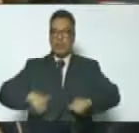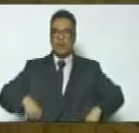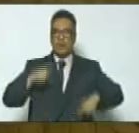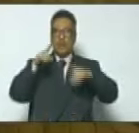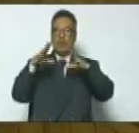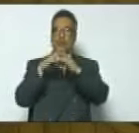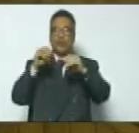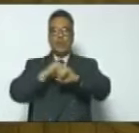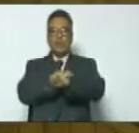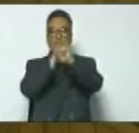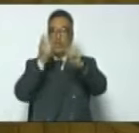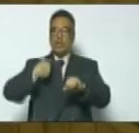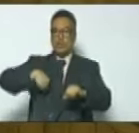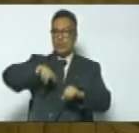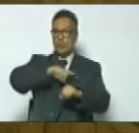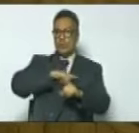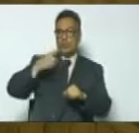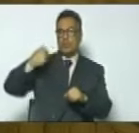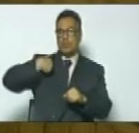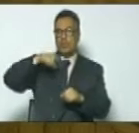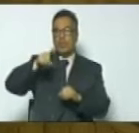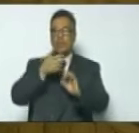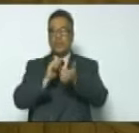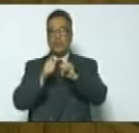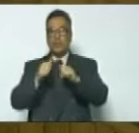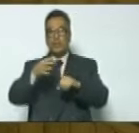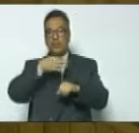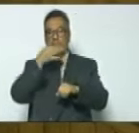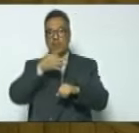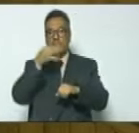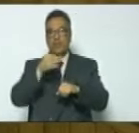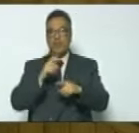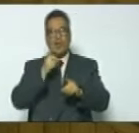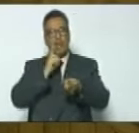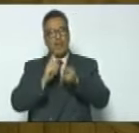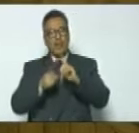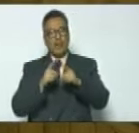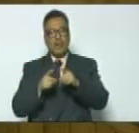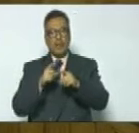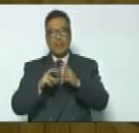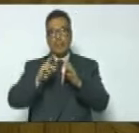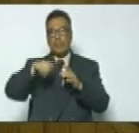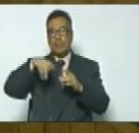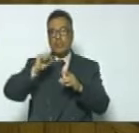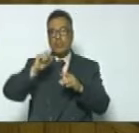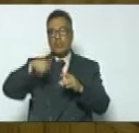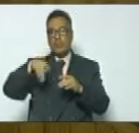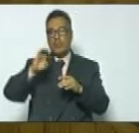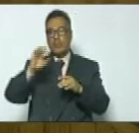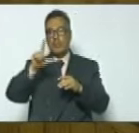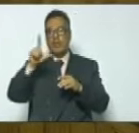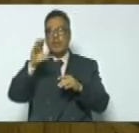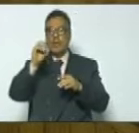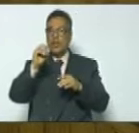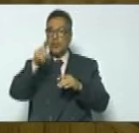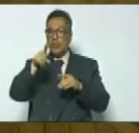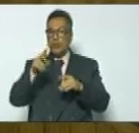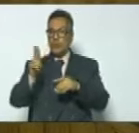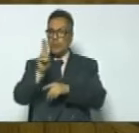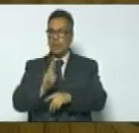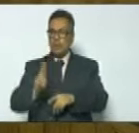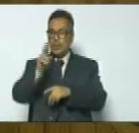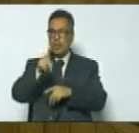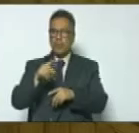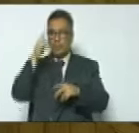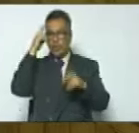las mañanas. Nosotros teníamos deporte en la tarde y a veces Pompeyo pues utilizaba